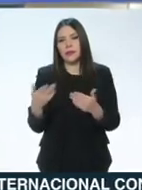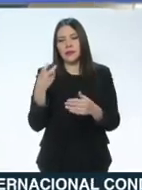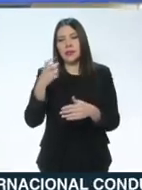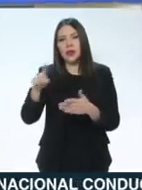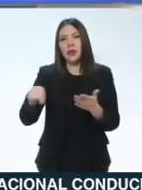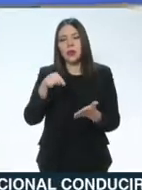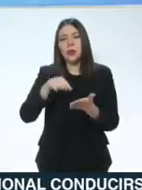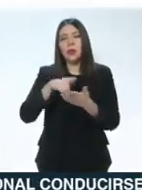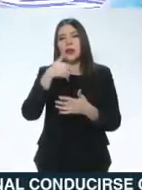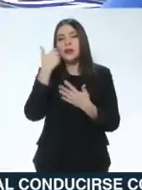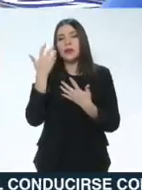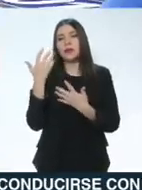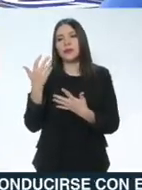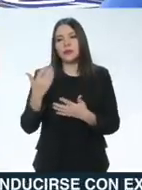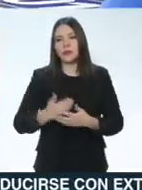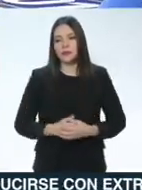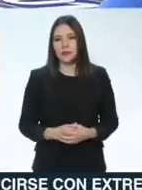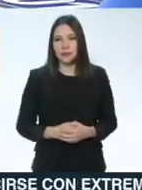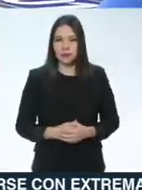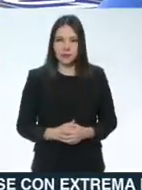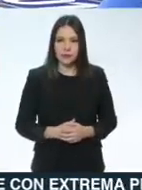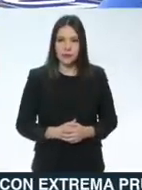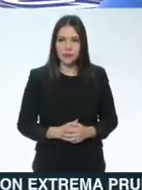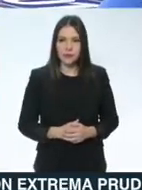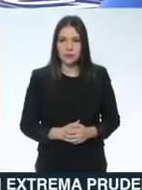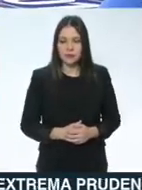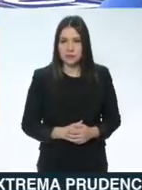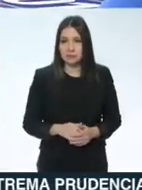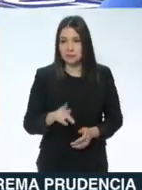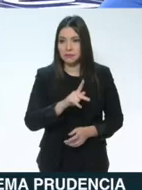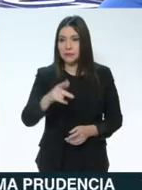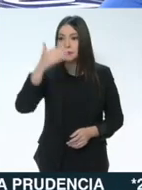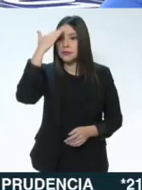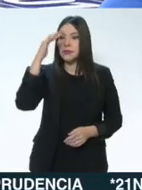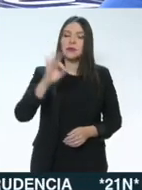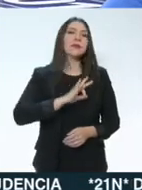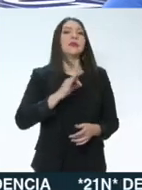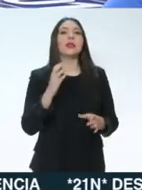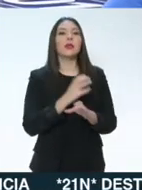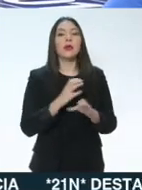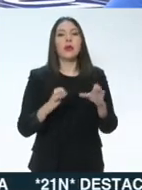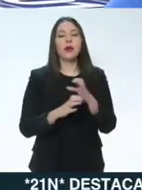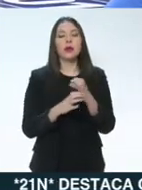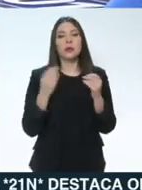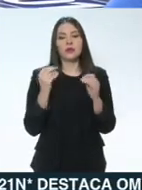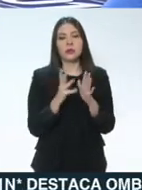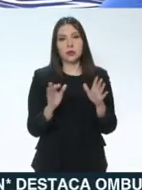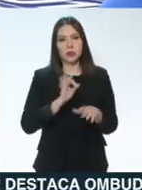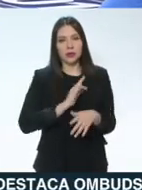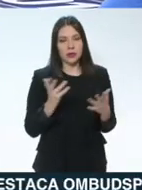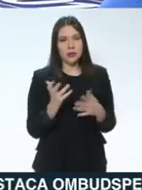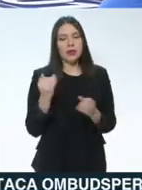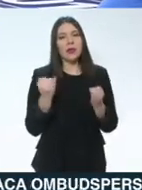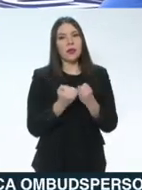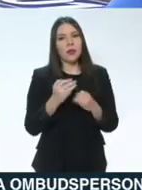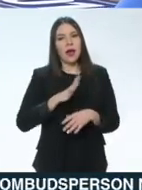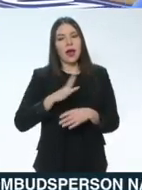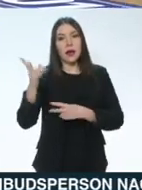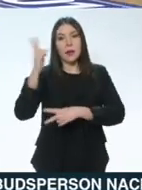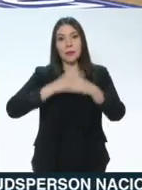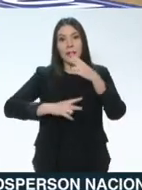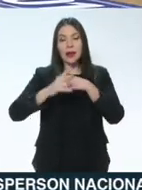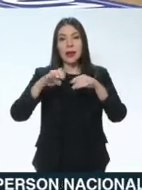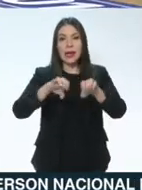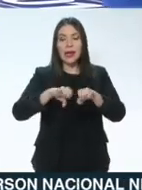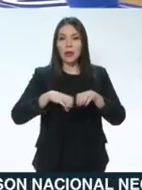ese lugar donde queremos. Sabemos que podemos hacer cosas grandes, pero también sabemos que jugamos contra equipos muy fuertes y que vienen a ganar